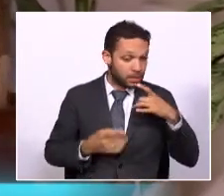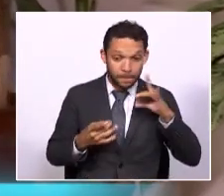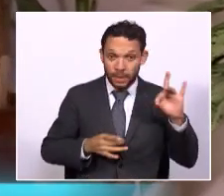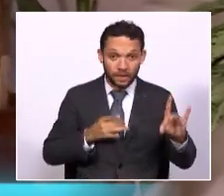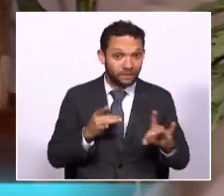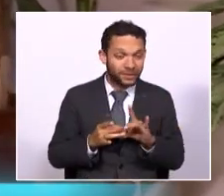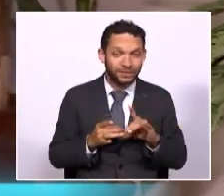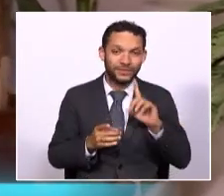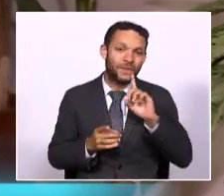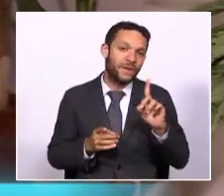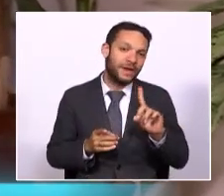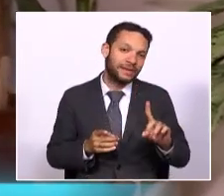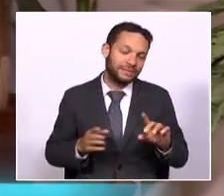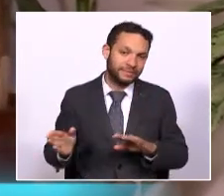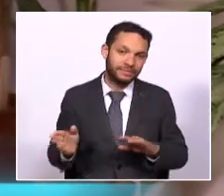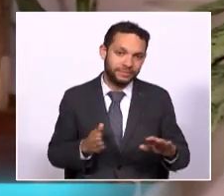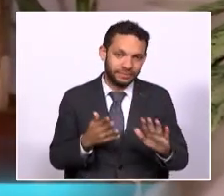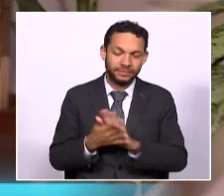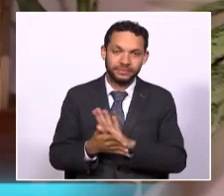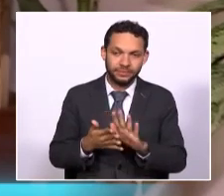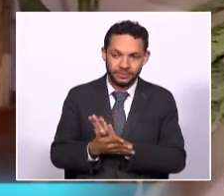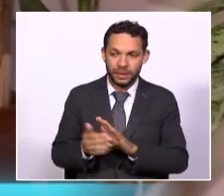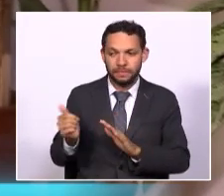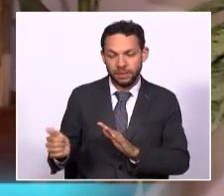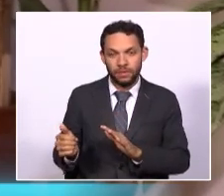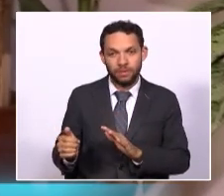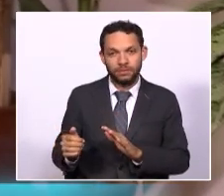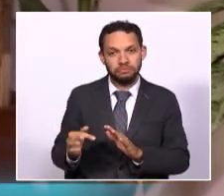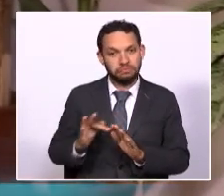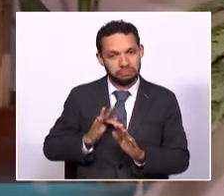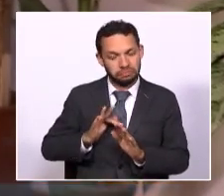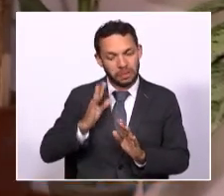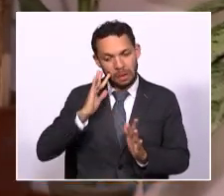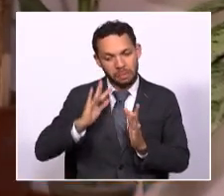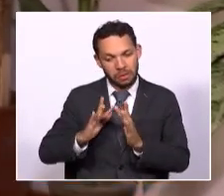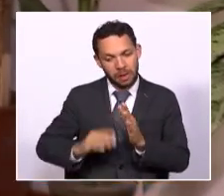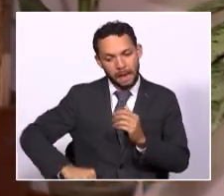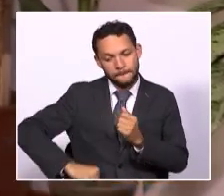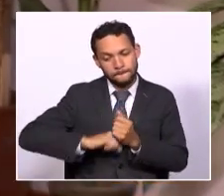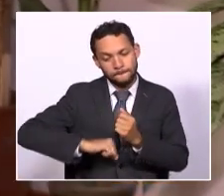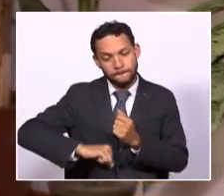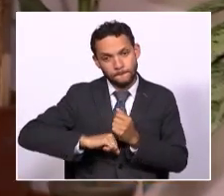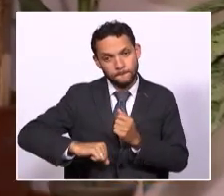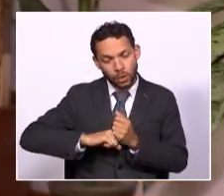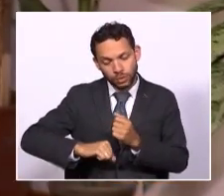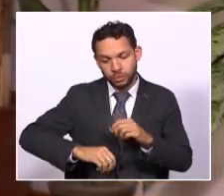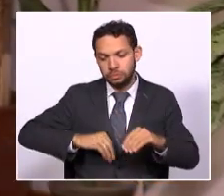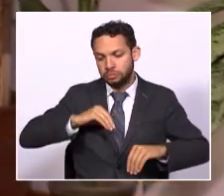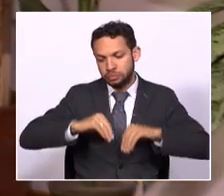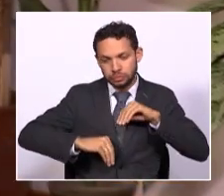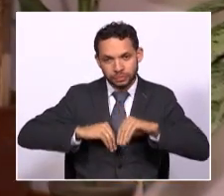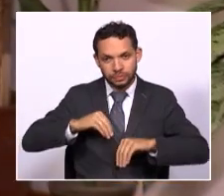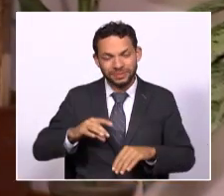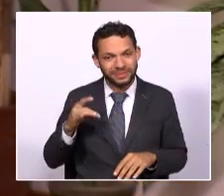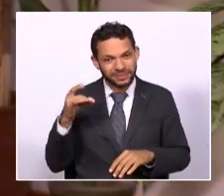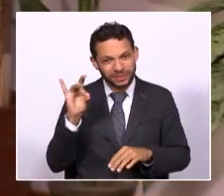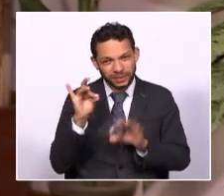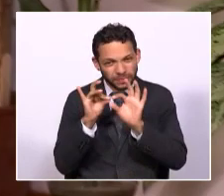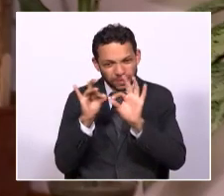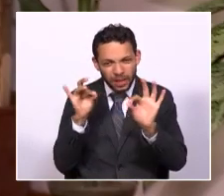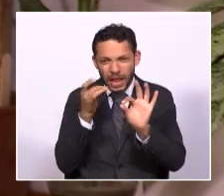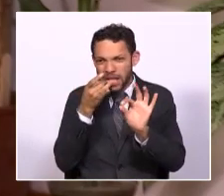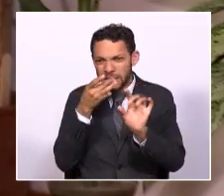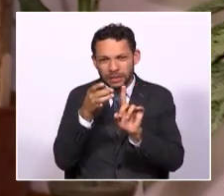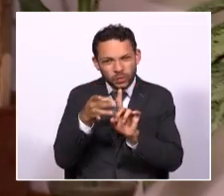estas técnicas terapéuticas, que en muchos casos las complementamos con acupuntura, con terapia neural,